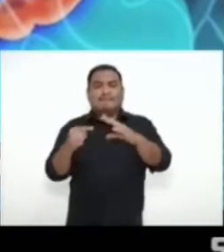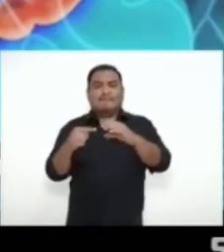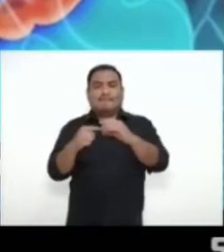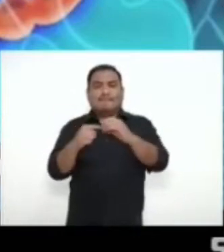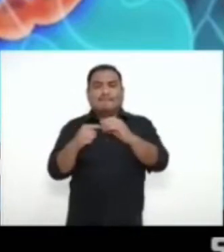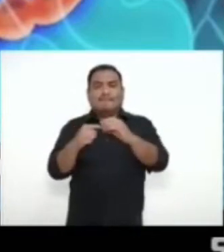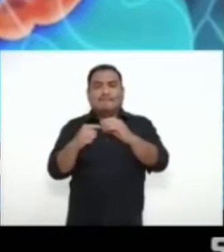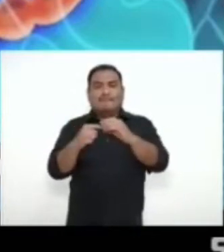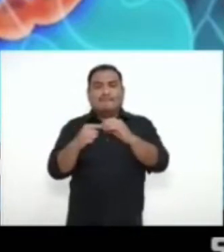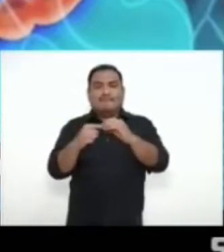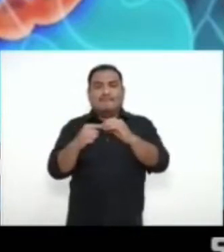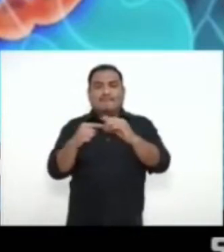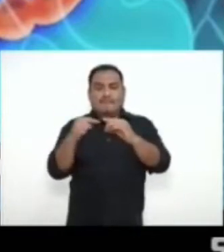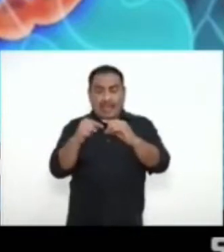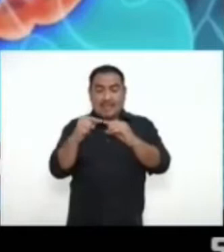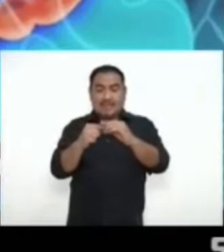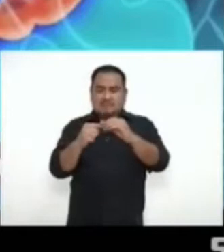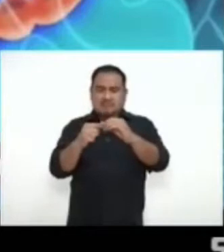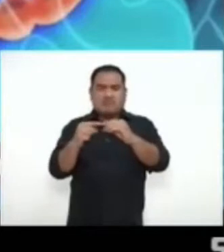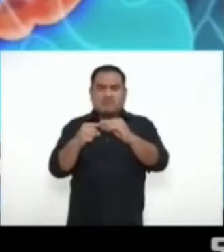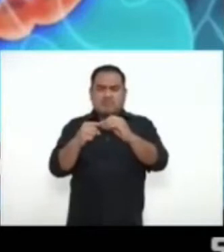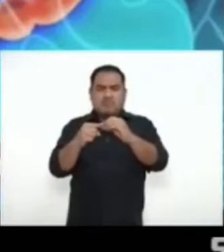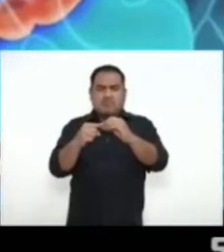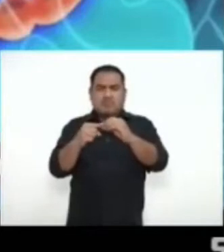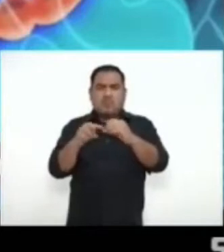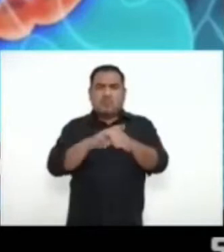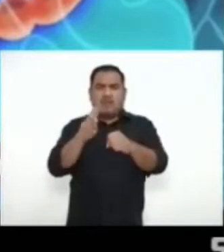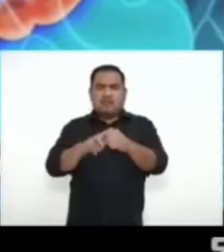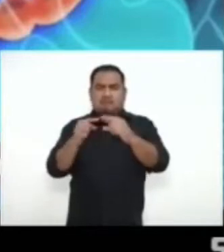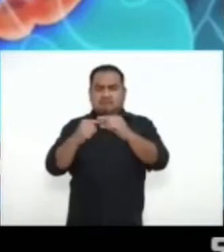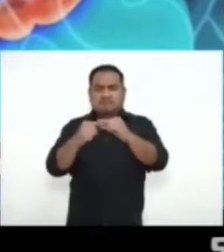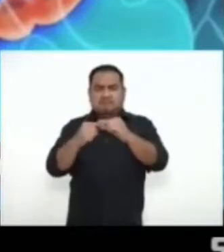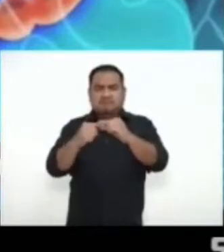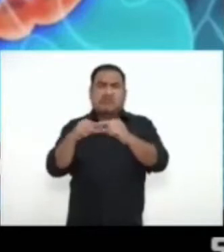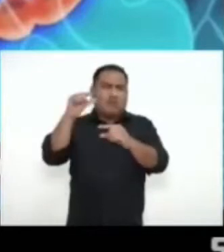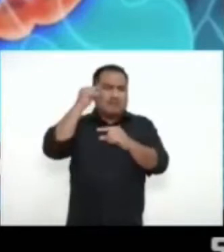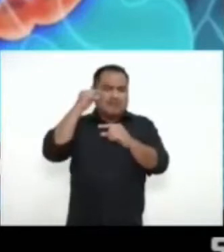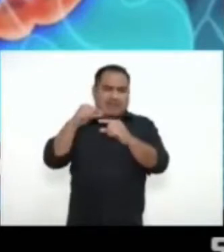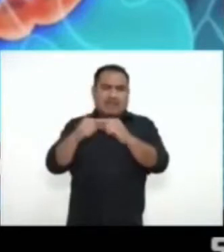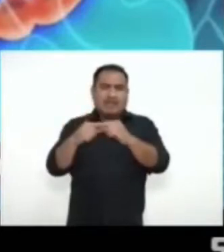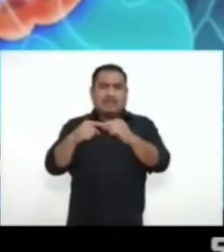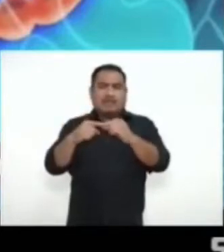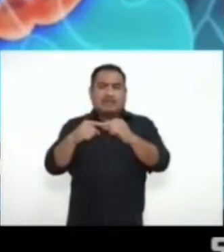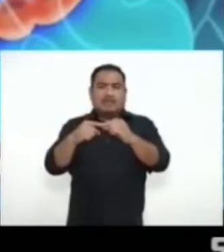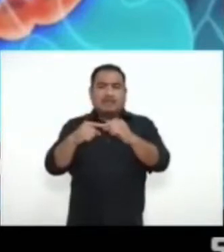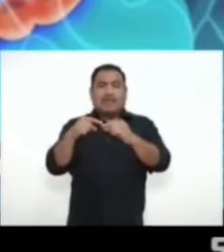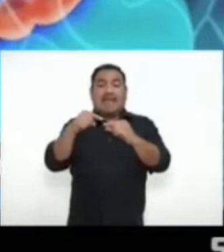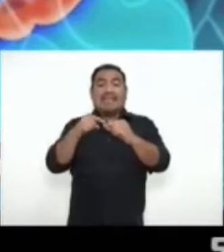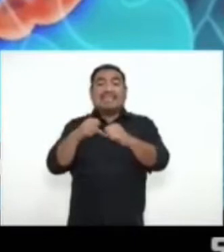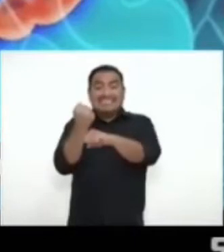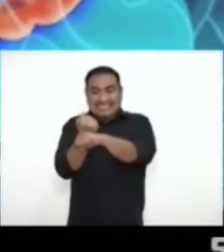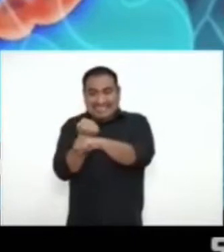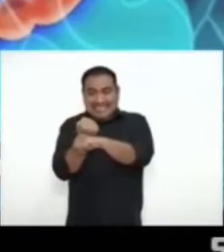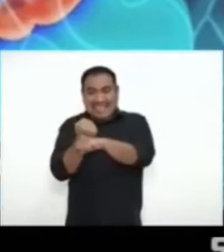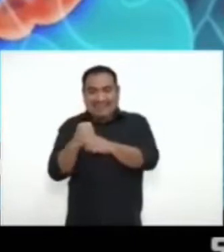esta amígdala, de estar cerradita con un tamaño de una almendrita, le empieza a llegar más sangre y